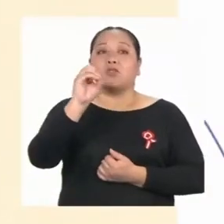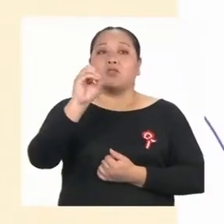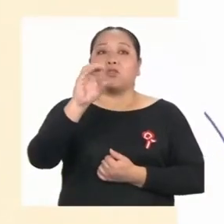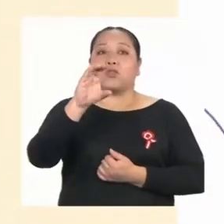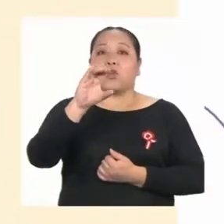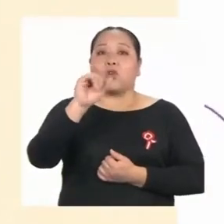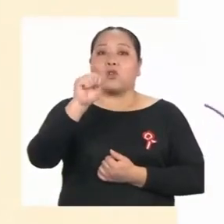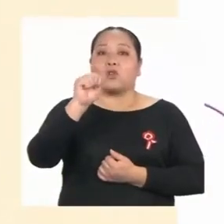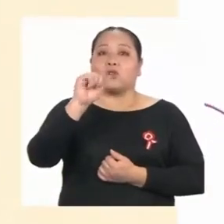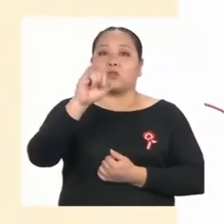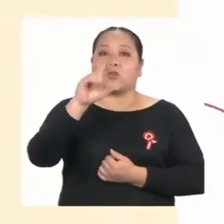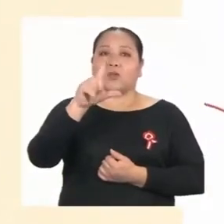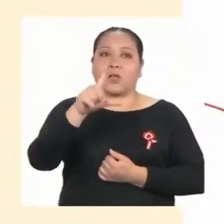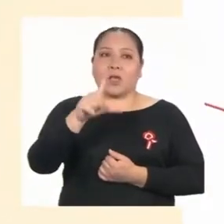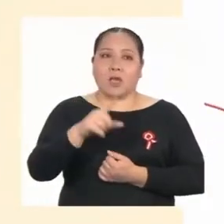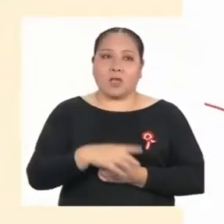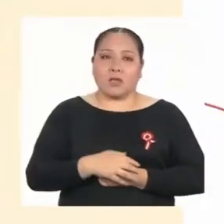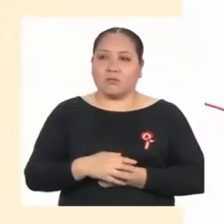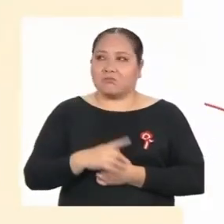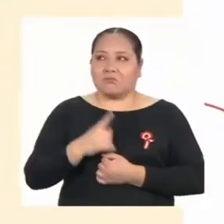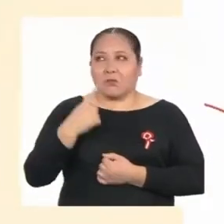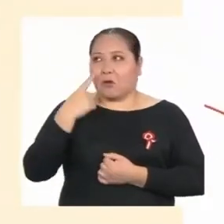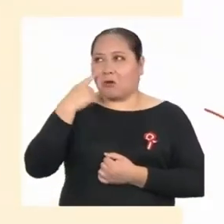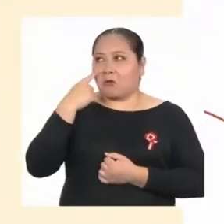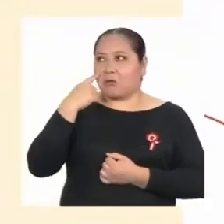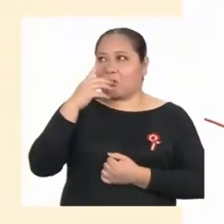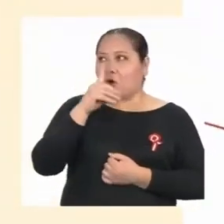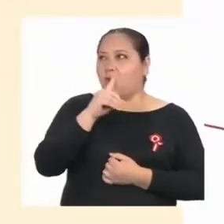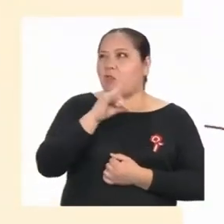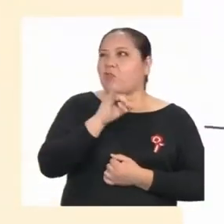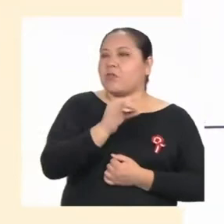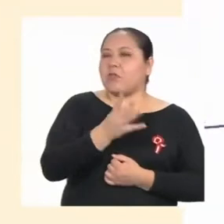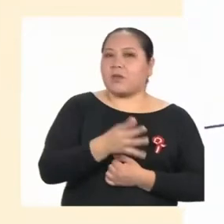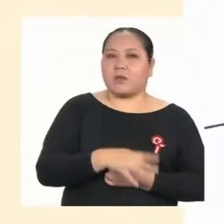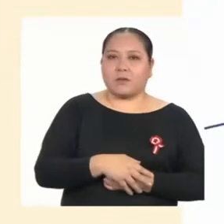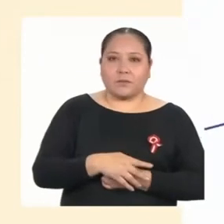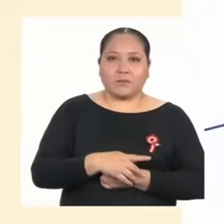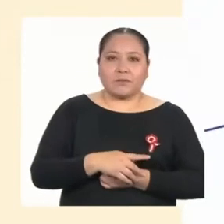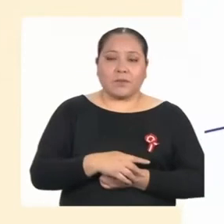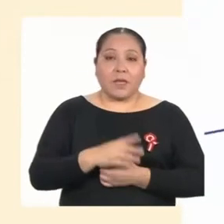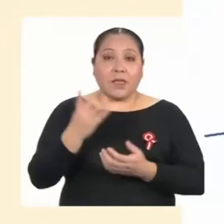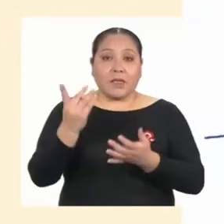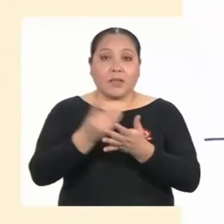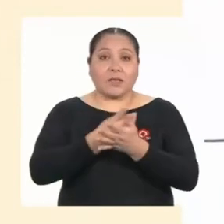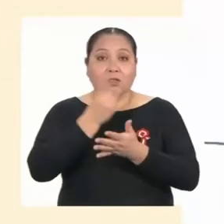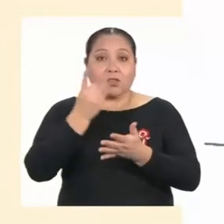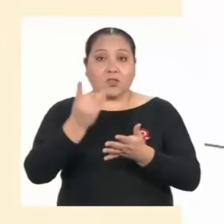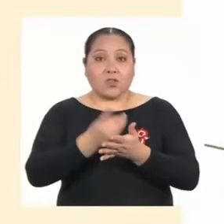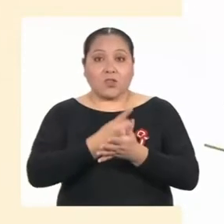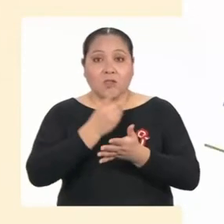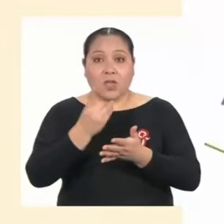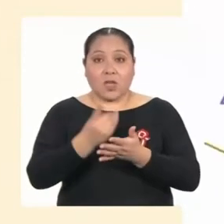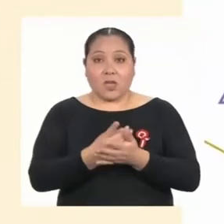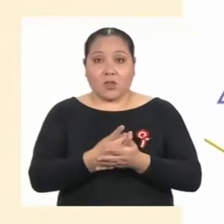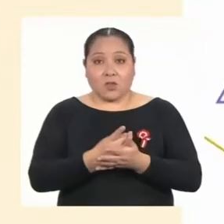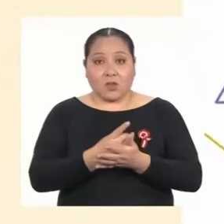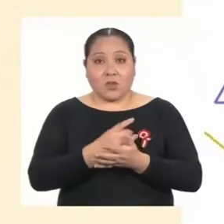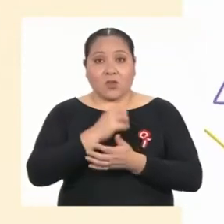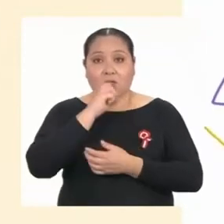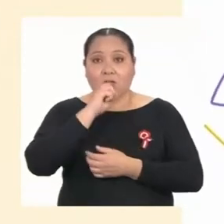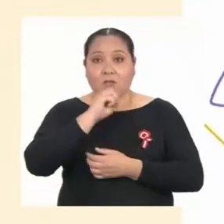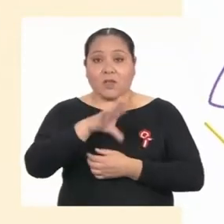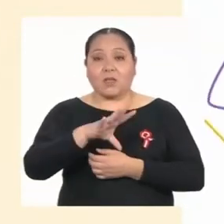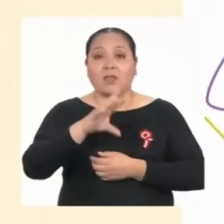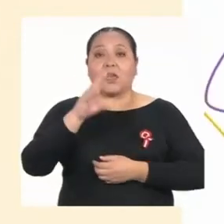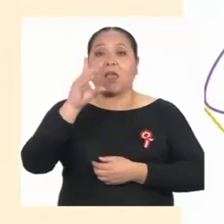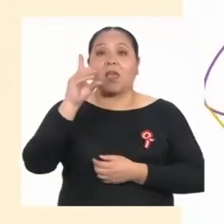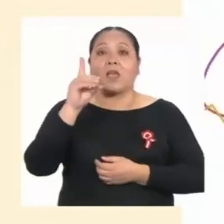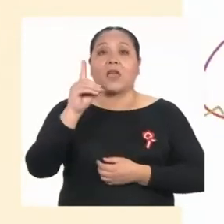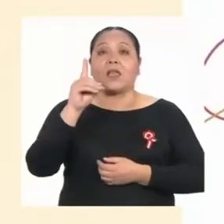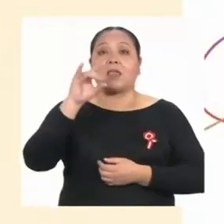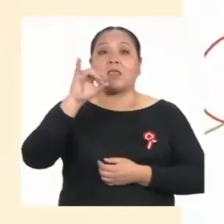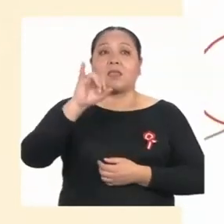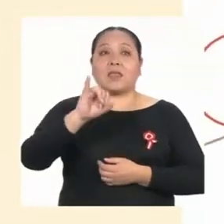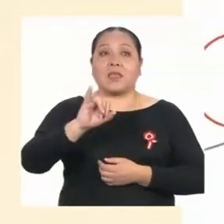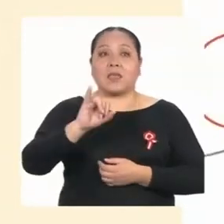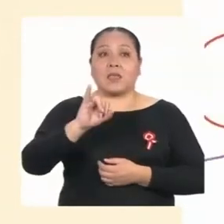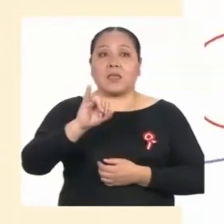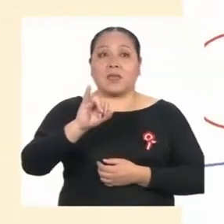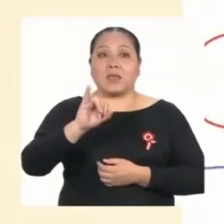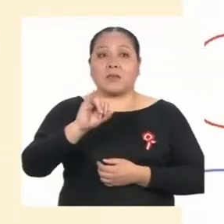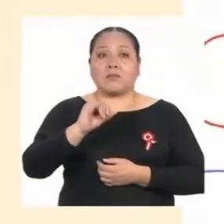palabra di. También, según el diccionario de la Real Academia Española, di indica